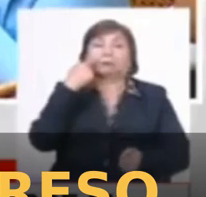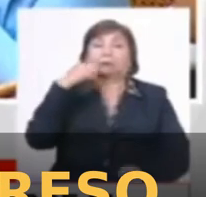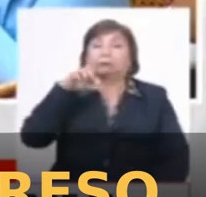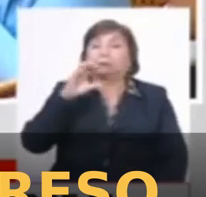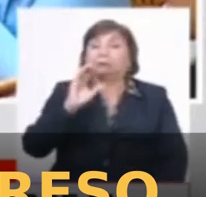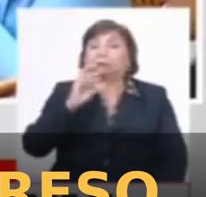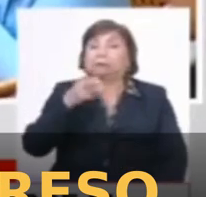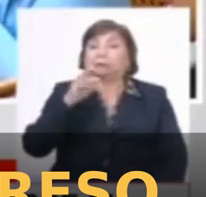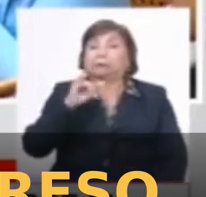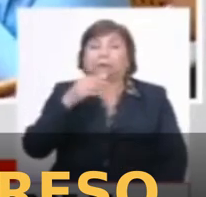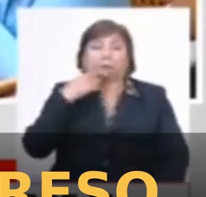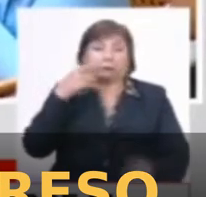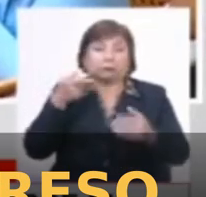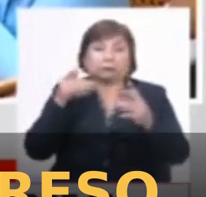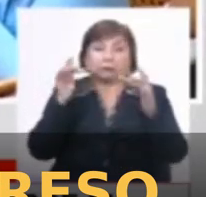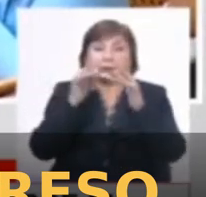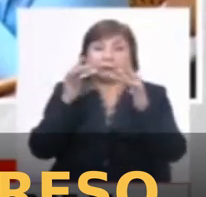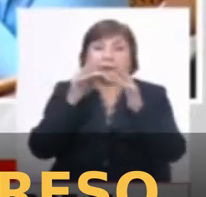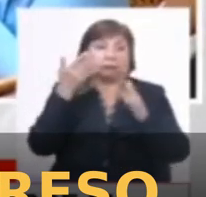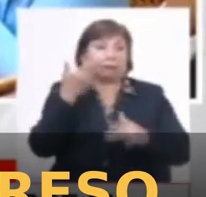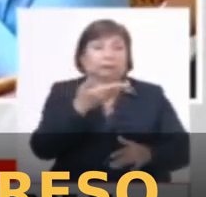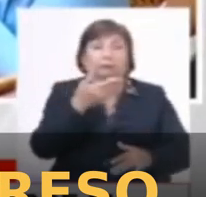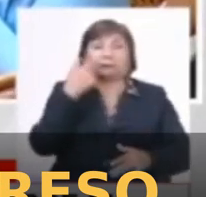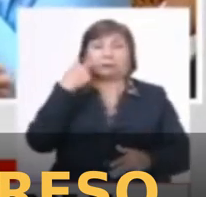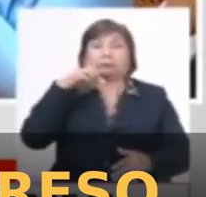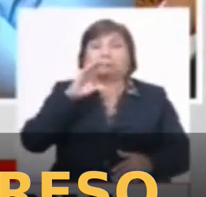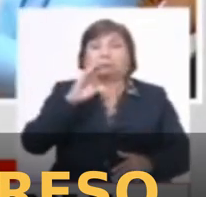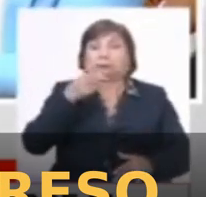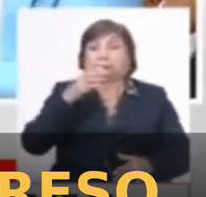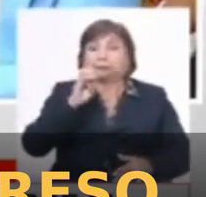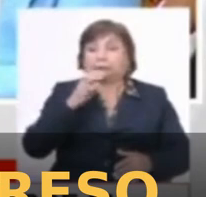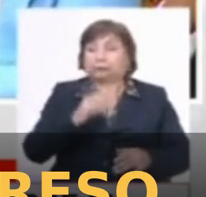tenido algún tipo de comunicación con el señor Pacheco?